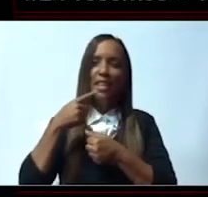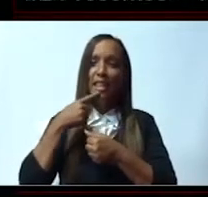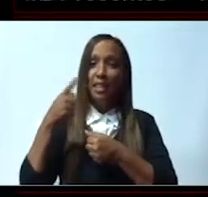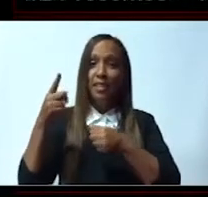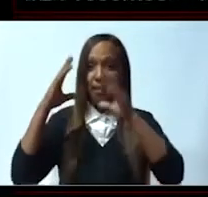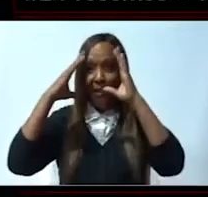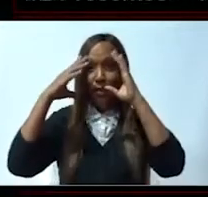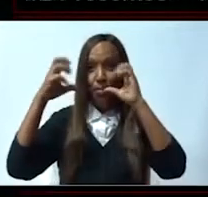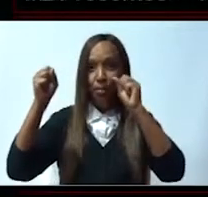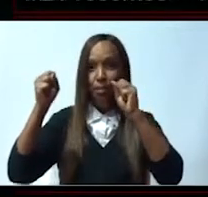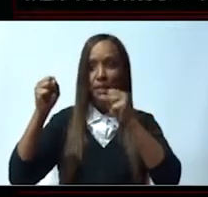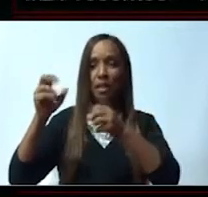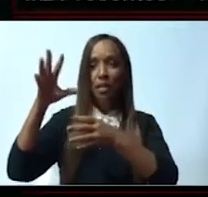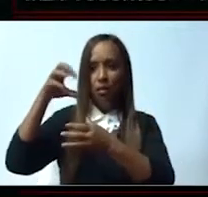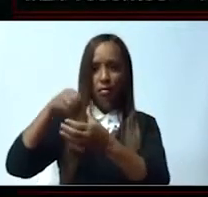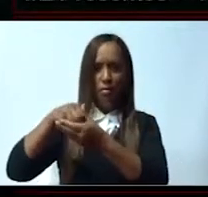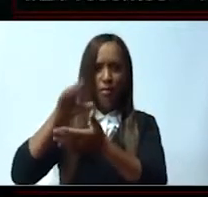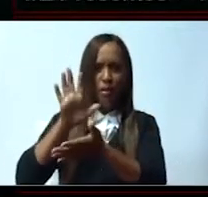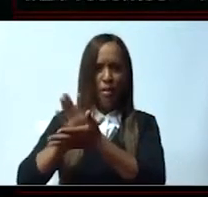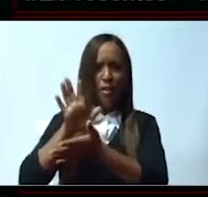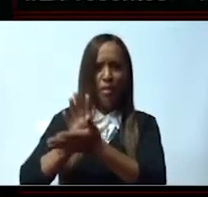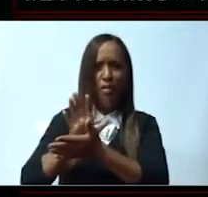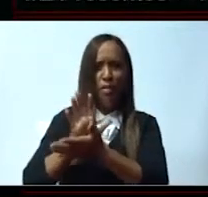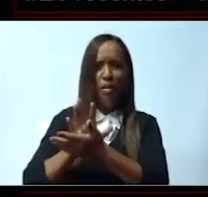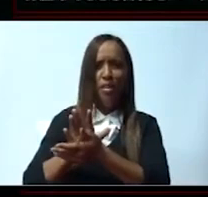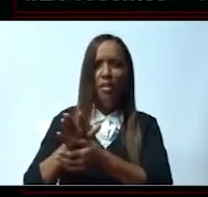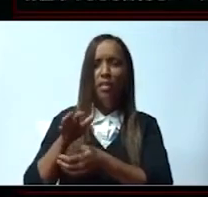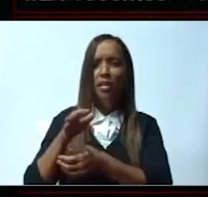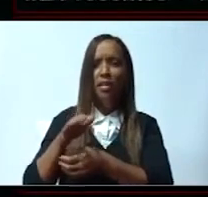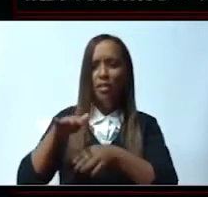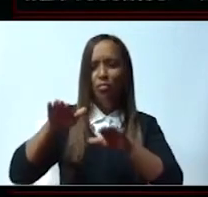Y los diputados quieren que voten, y si no, ¿qué vamos a hacer?